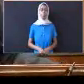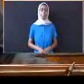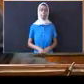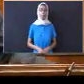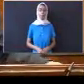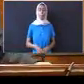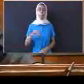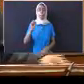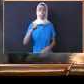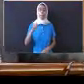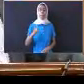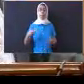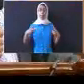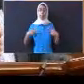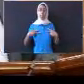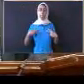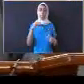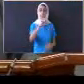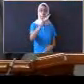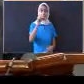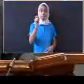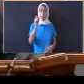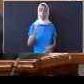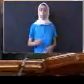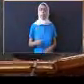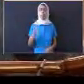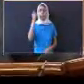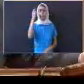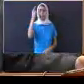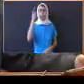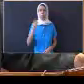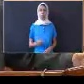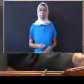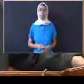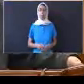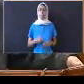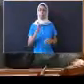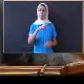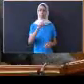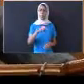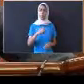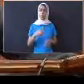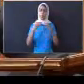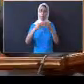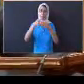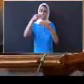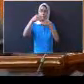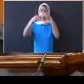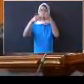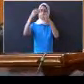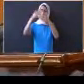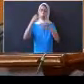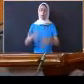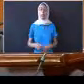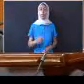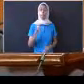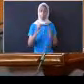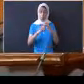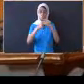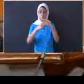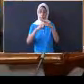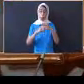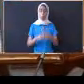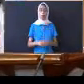Si hay alguien que sabe que necesita restauración en su vida. Y el inicio de la restauración es conocer. Al Cristo de la gloria.